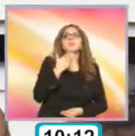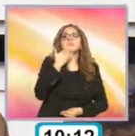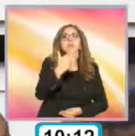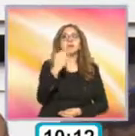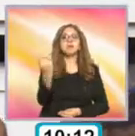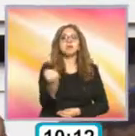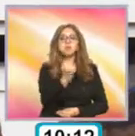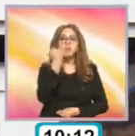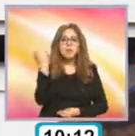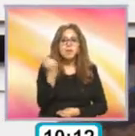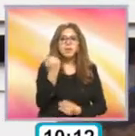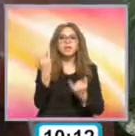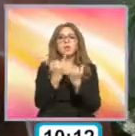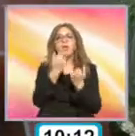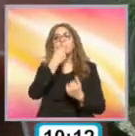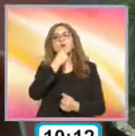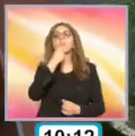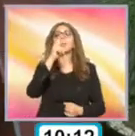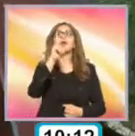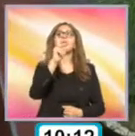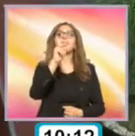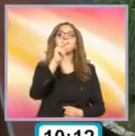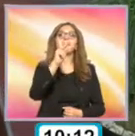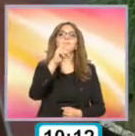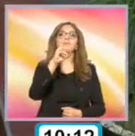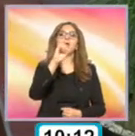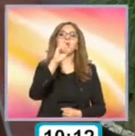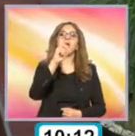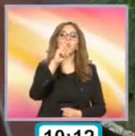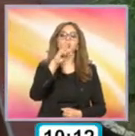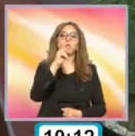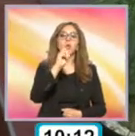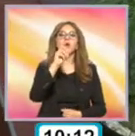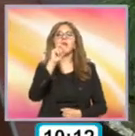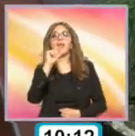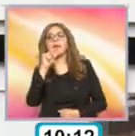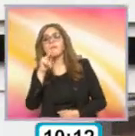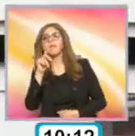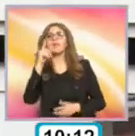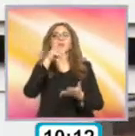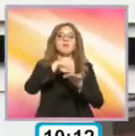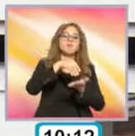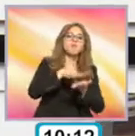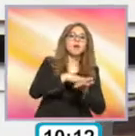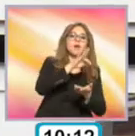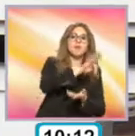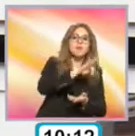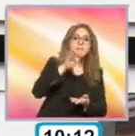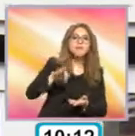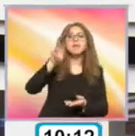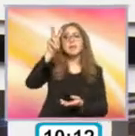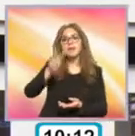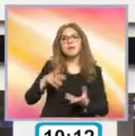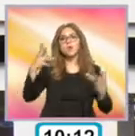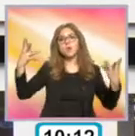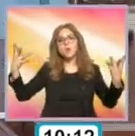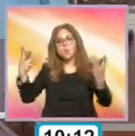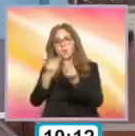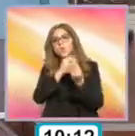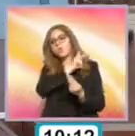tener también un productor, David Regalado, que es el que siempre está por ahí viendo fechas, programas, esto. La verdad, agradezco mucho a toda mi